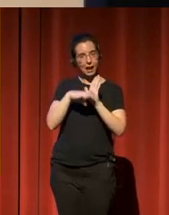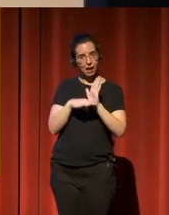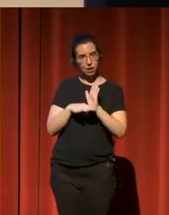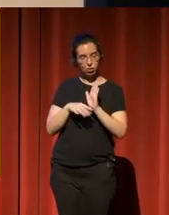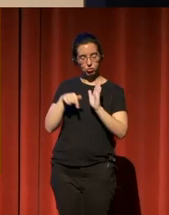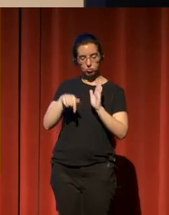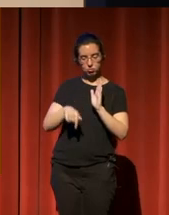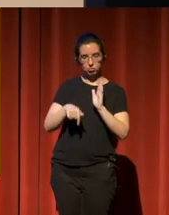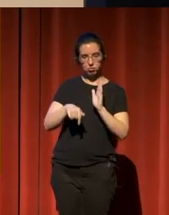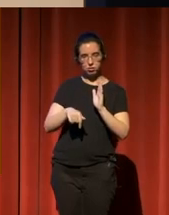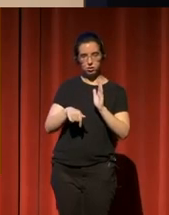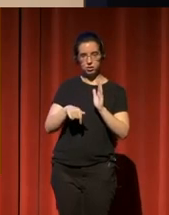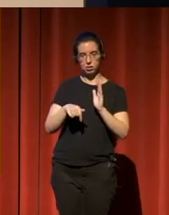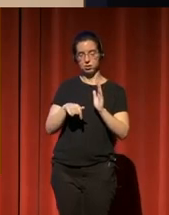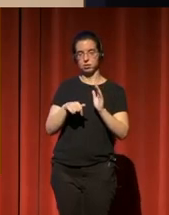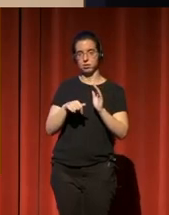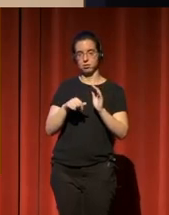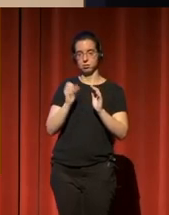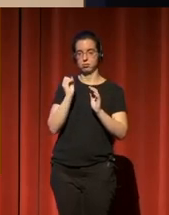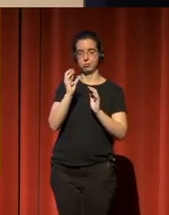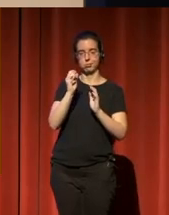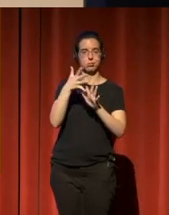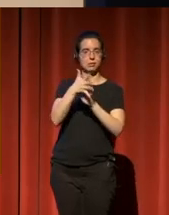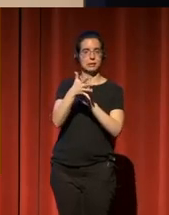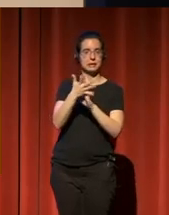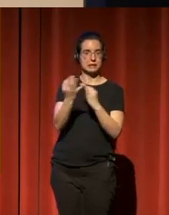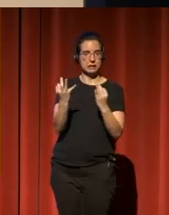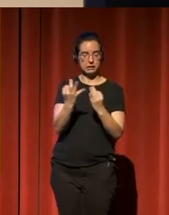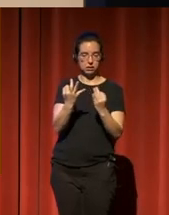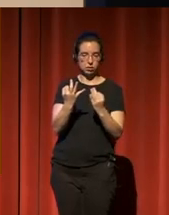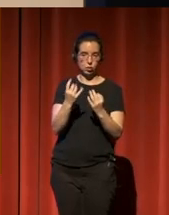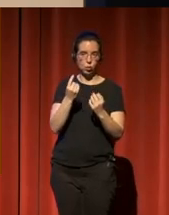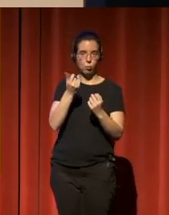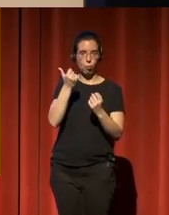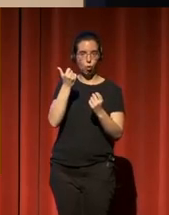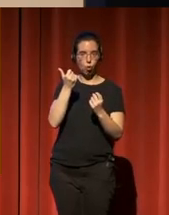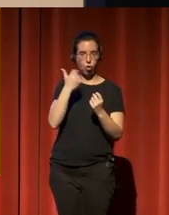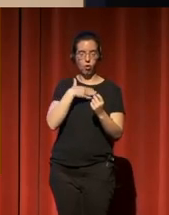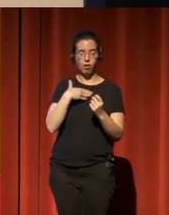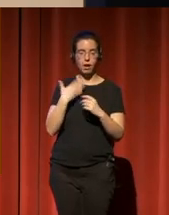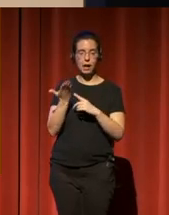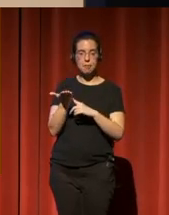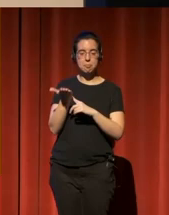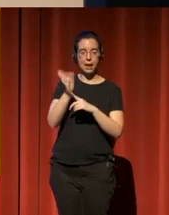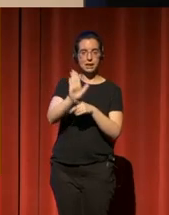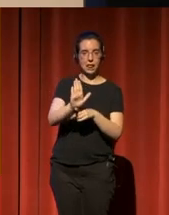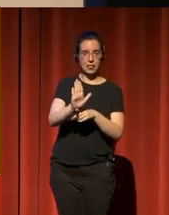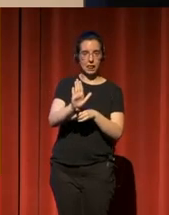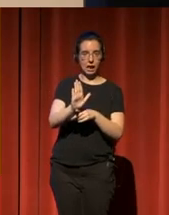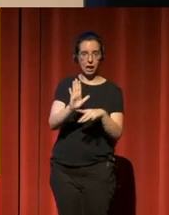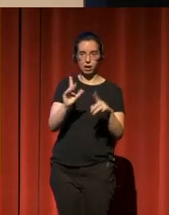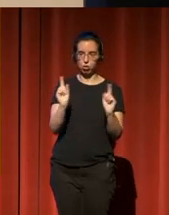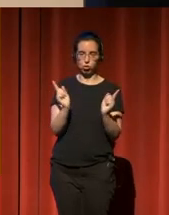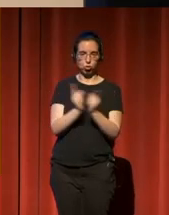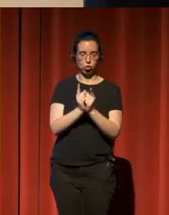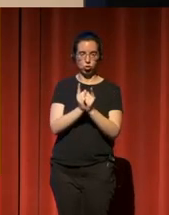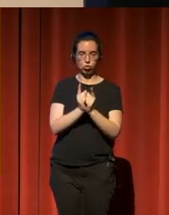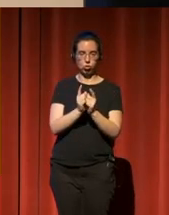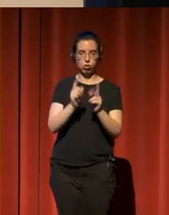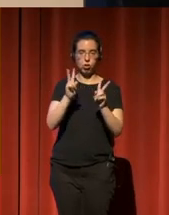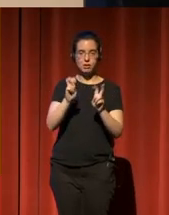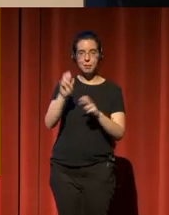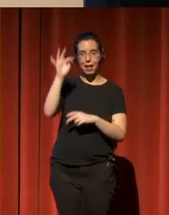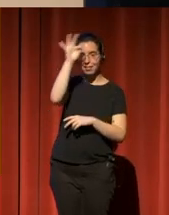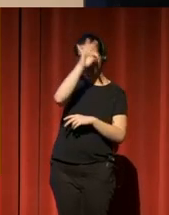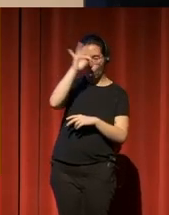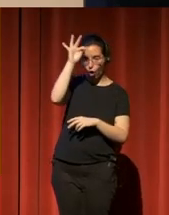en estos los siguientes minutos e La idea es un poco presentar inicialmente muy brevemente el marco teórico